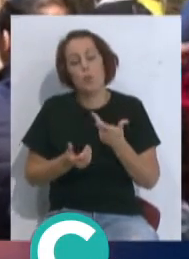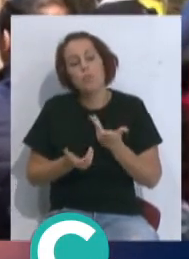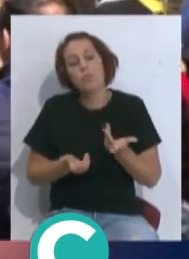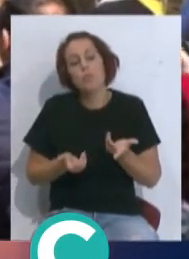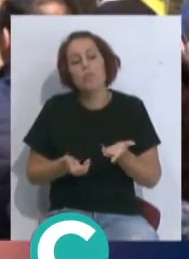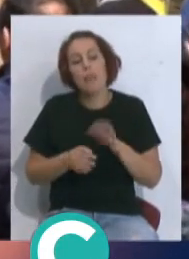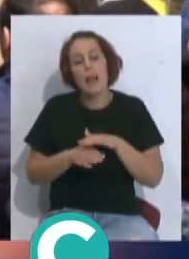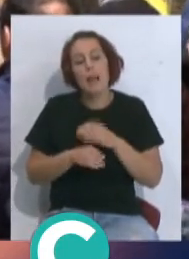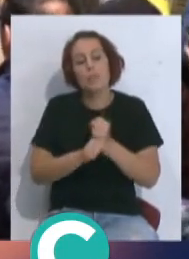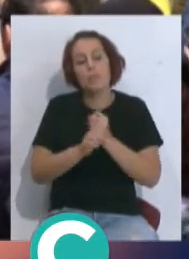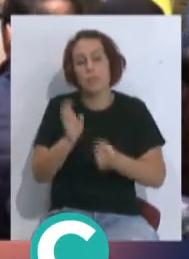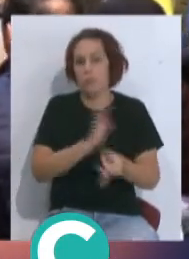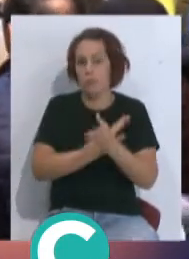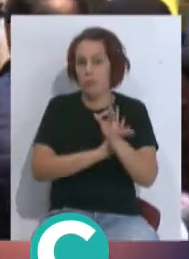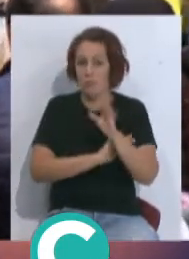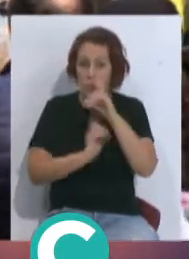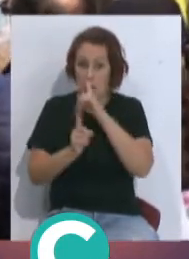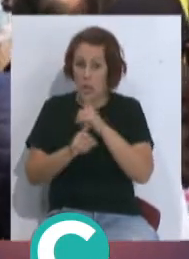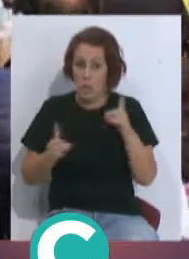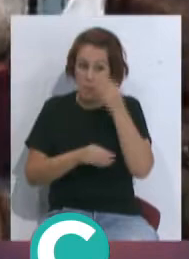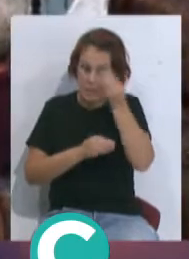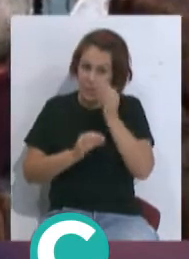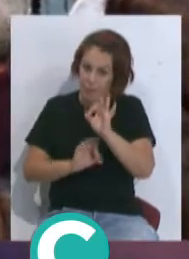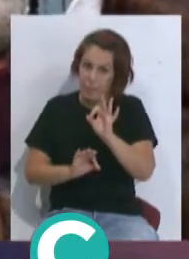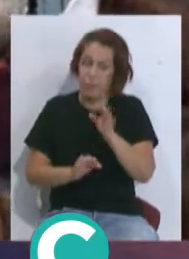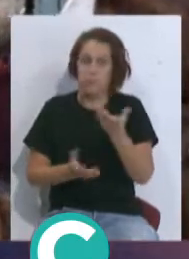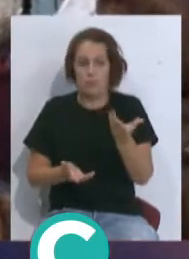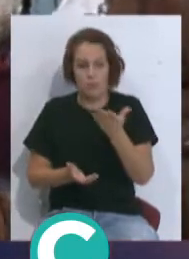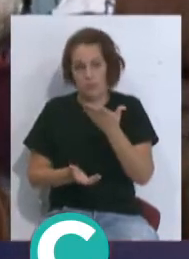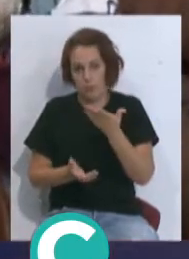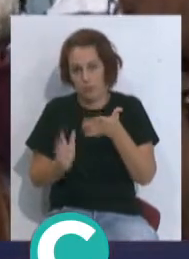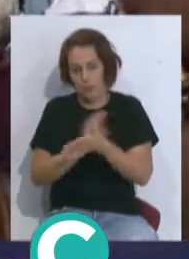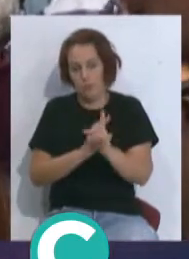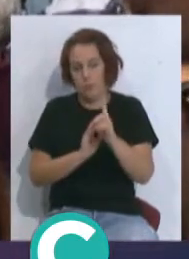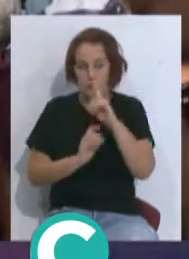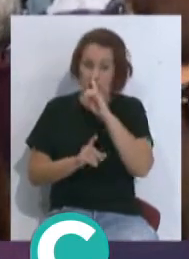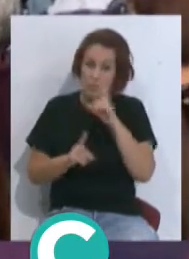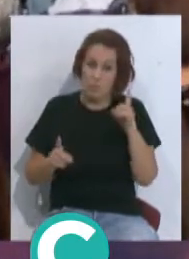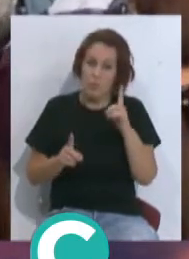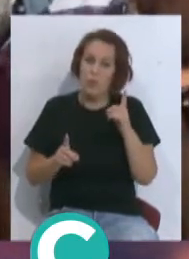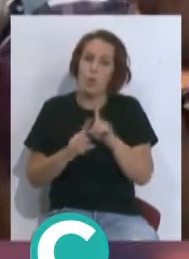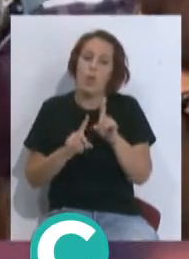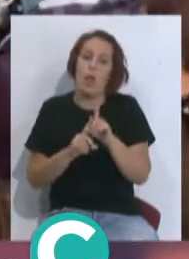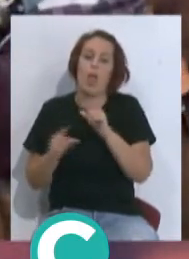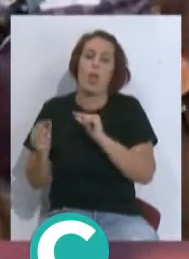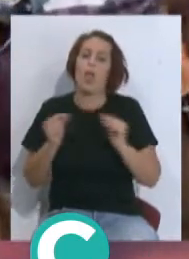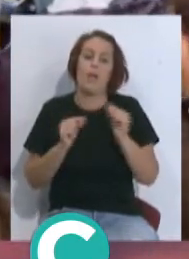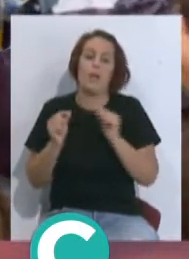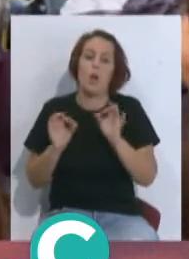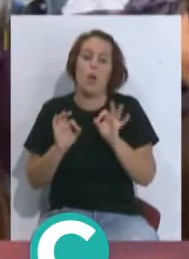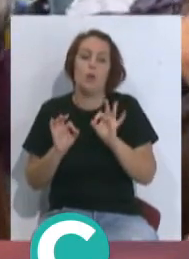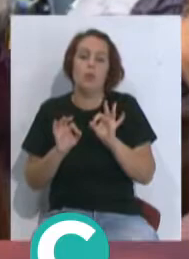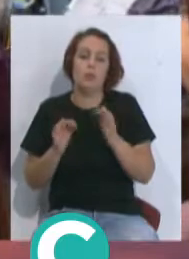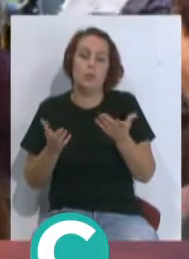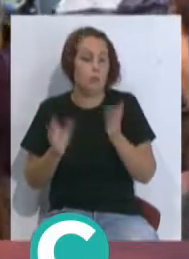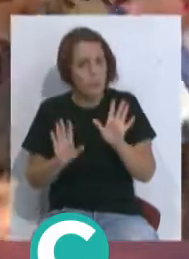que, eso... que es verdad que es un año que lo tenemos que plantear así, pero bueno, no quiere decir que aunque por claro, ser un año no se tenga que debatir o de poner... En... Pero